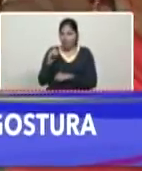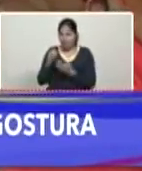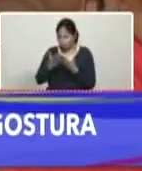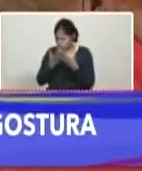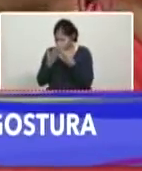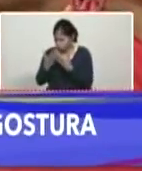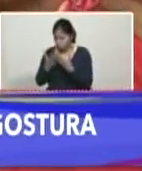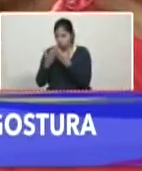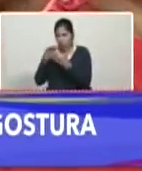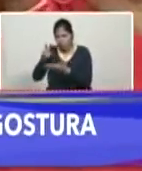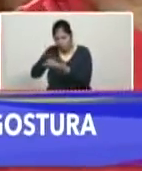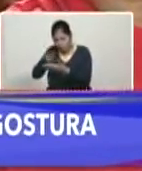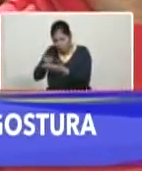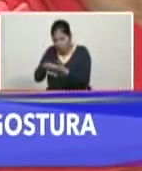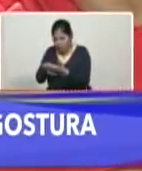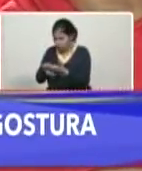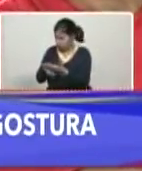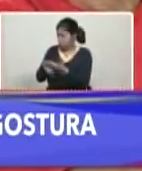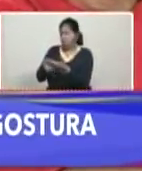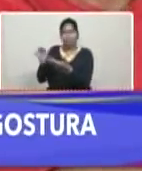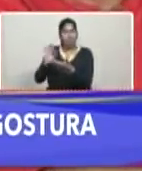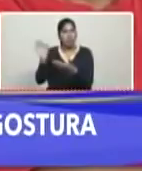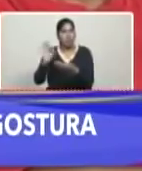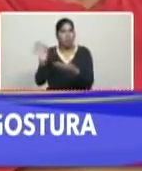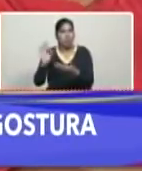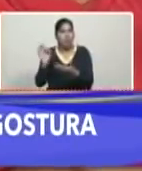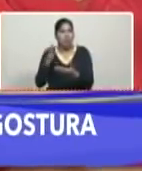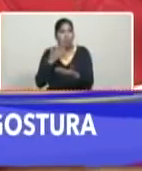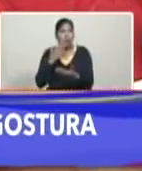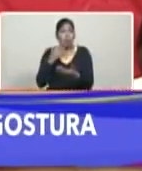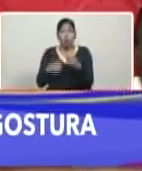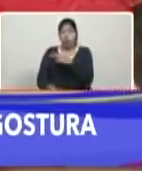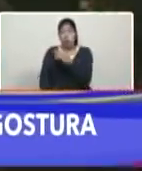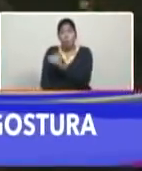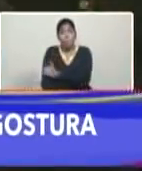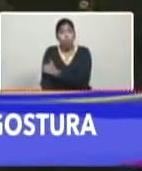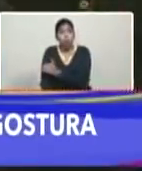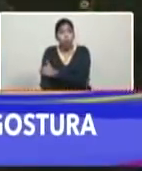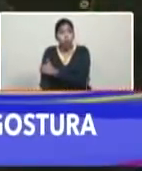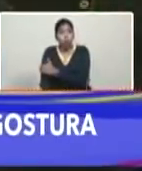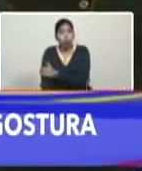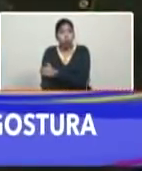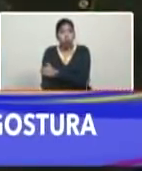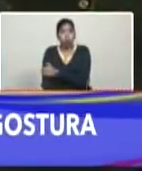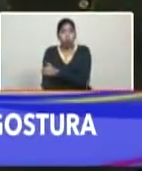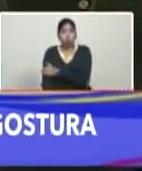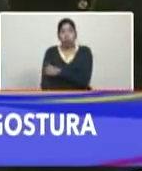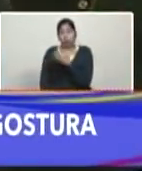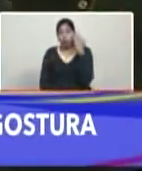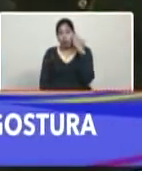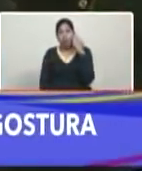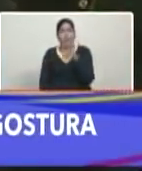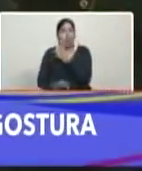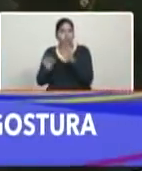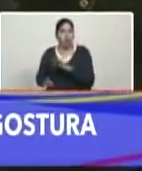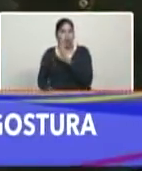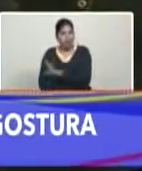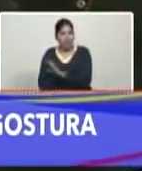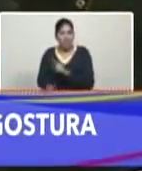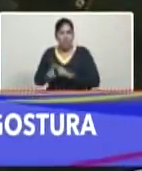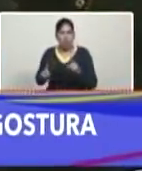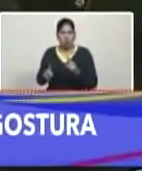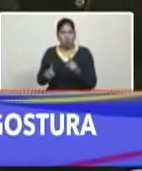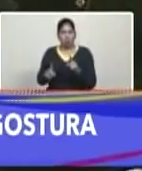no se había visto inclusive en la oposición, a pesar de sus posiciones extremistas de derecha,